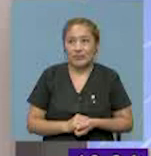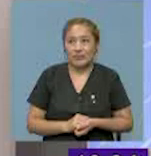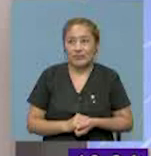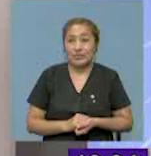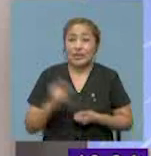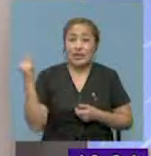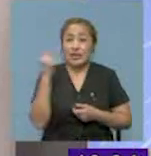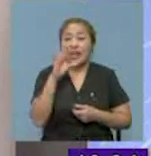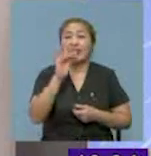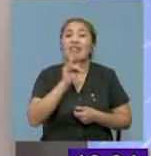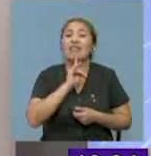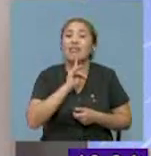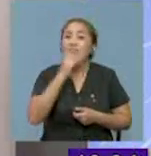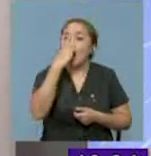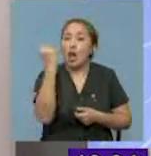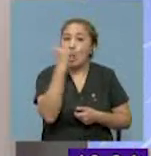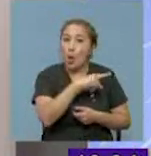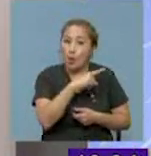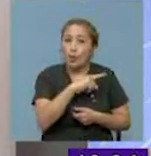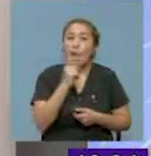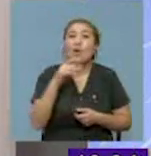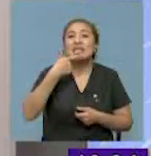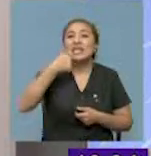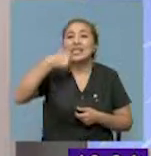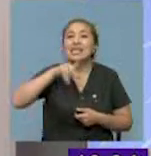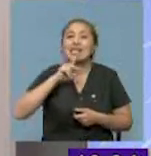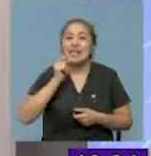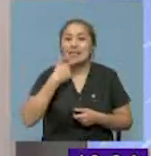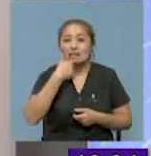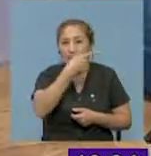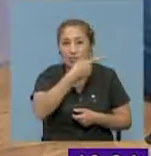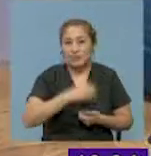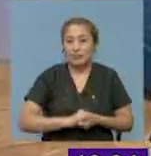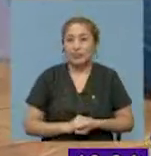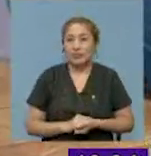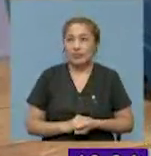la palabra de carlo mora de santos el técnico de gimnasia de jujuy